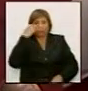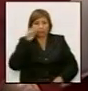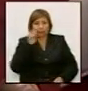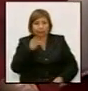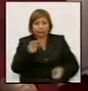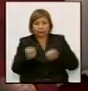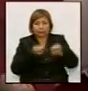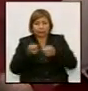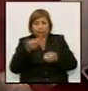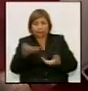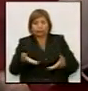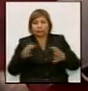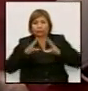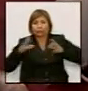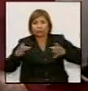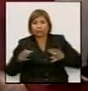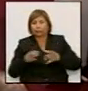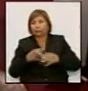esta asamblea.